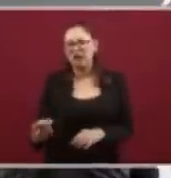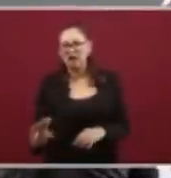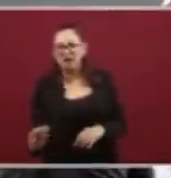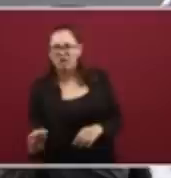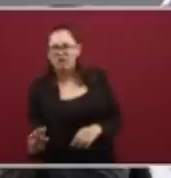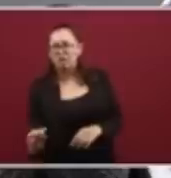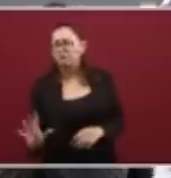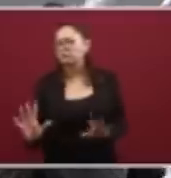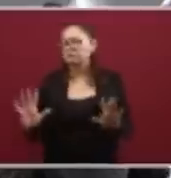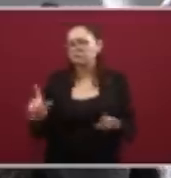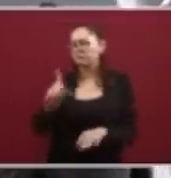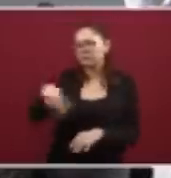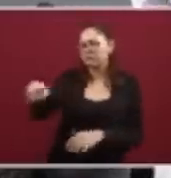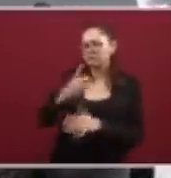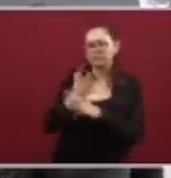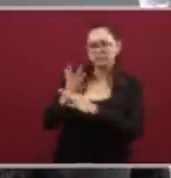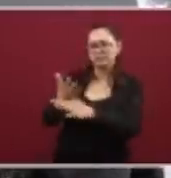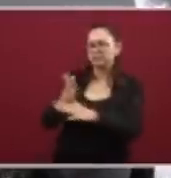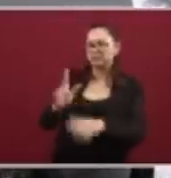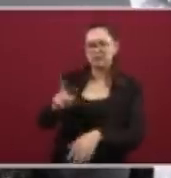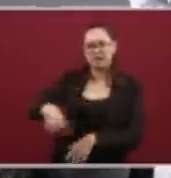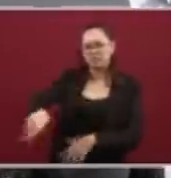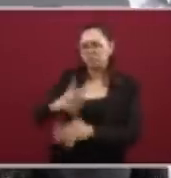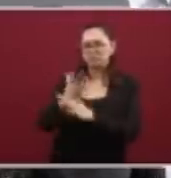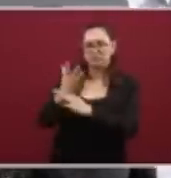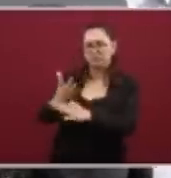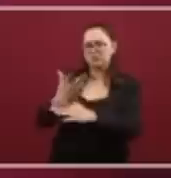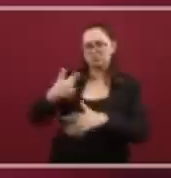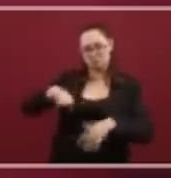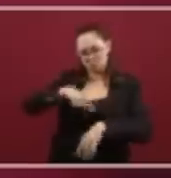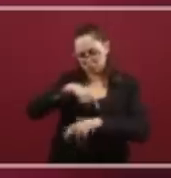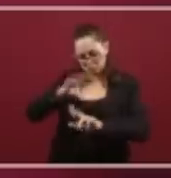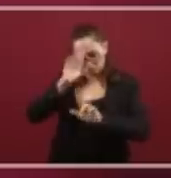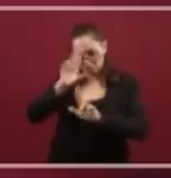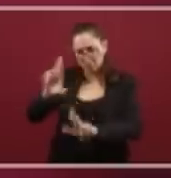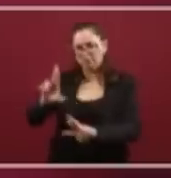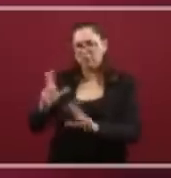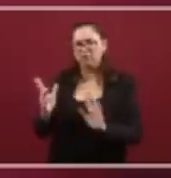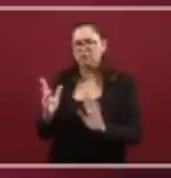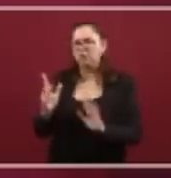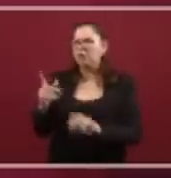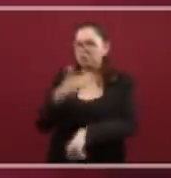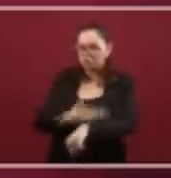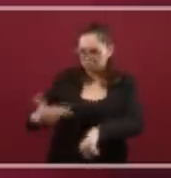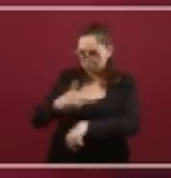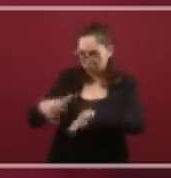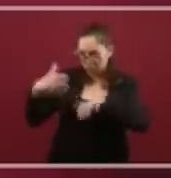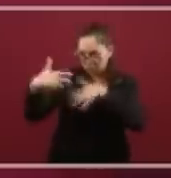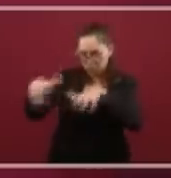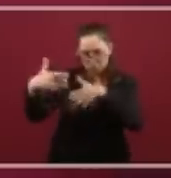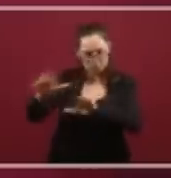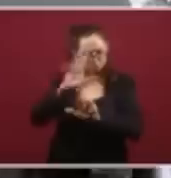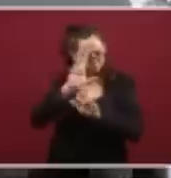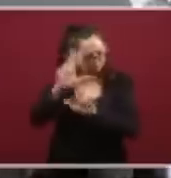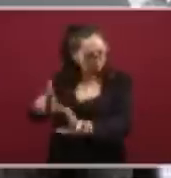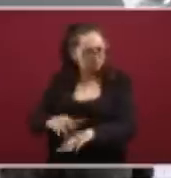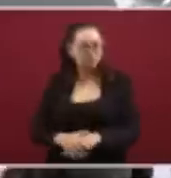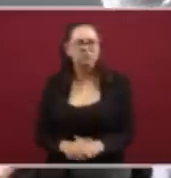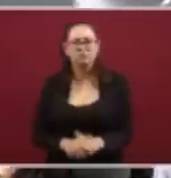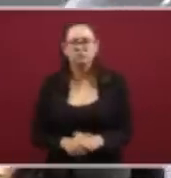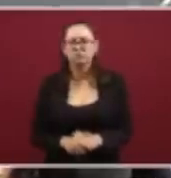definirse ellos son los que respetamos nosotros sus formas de organización y de representación plenamente